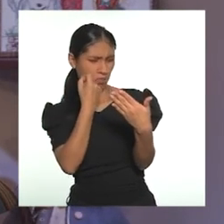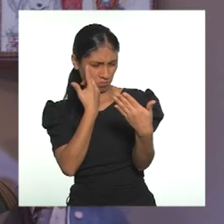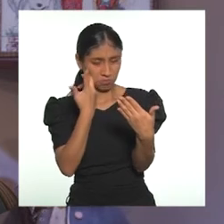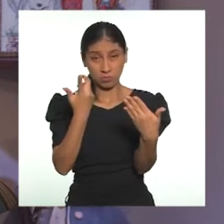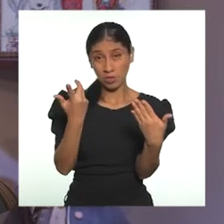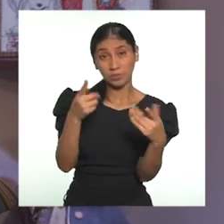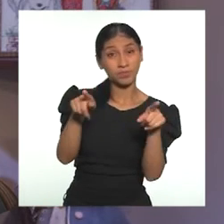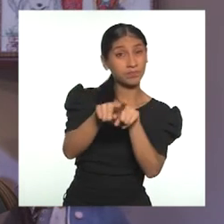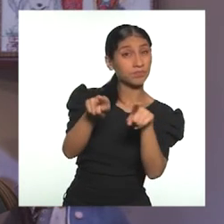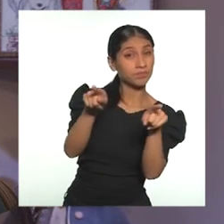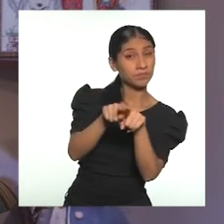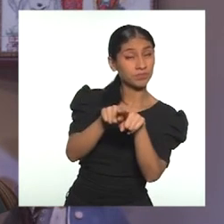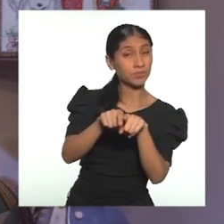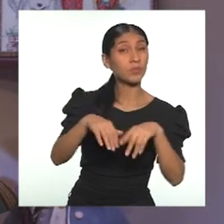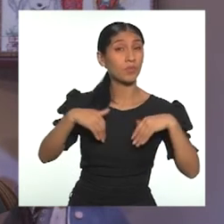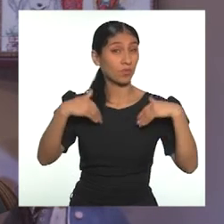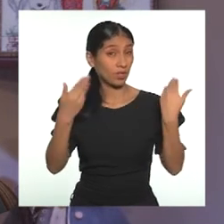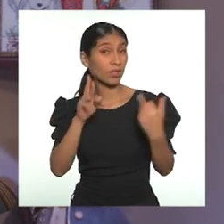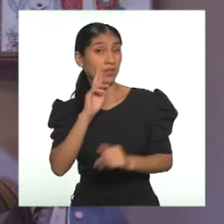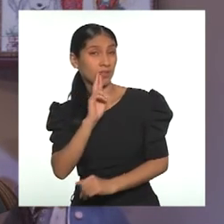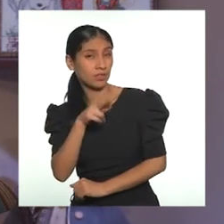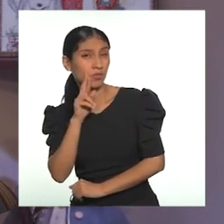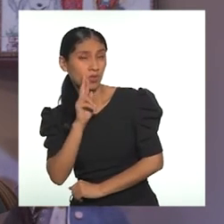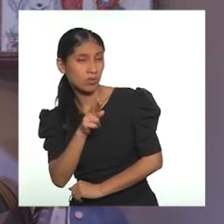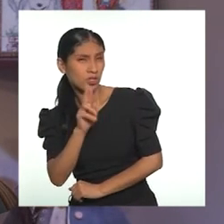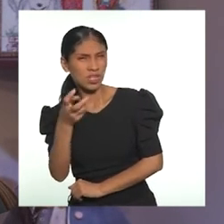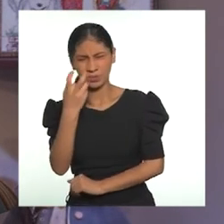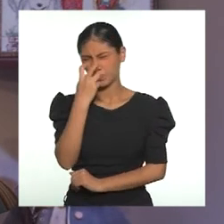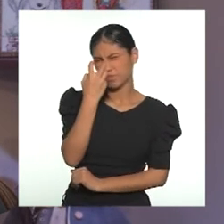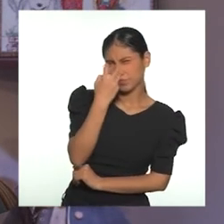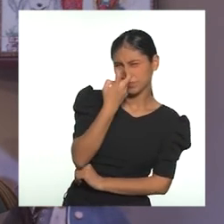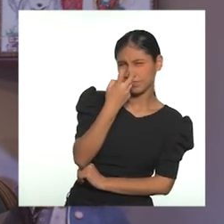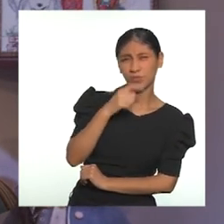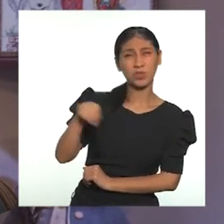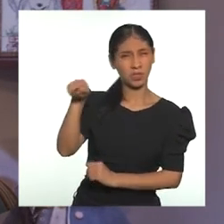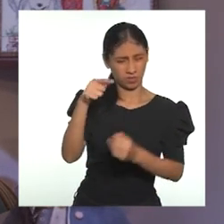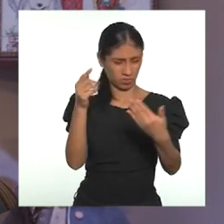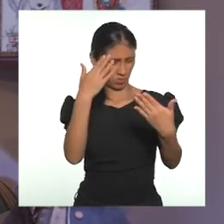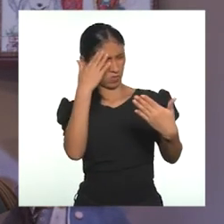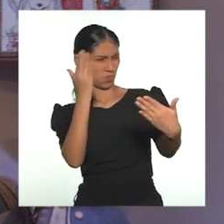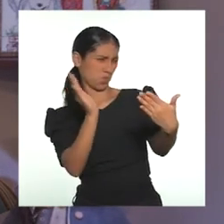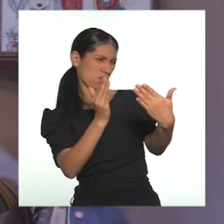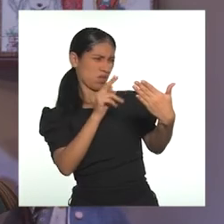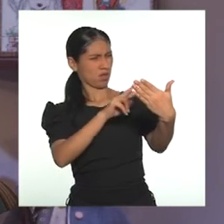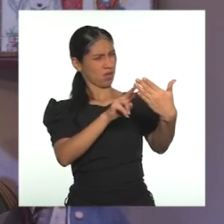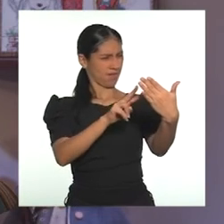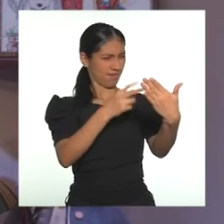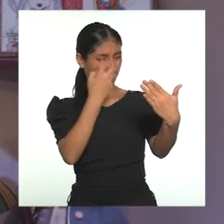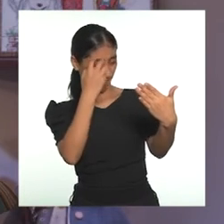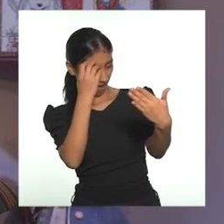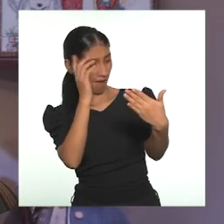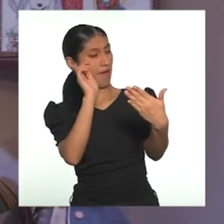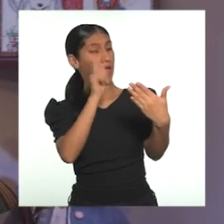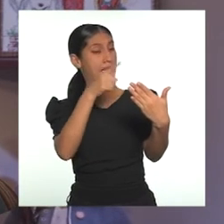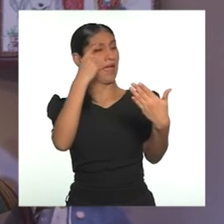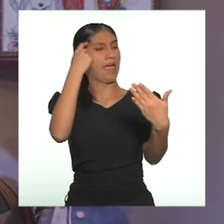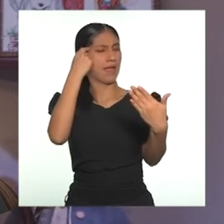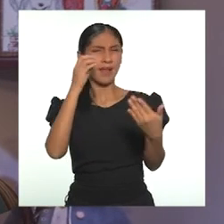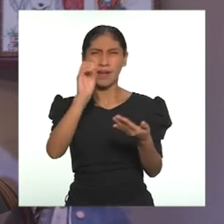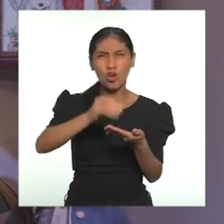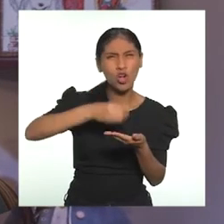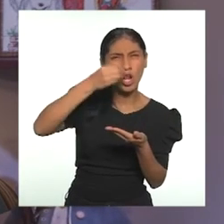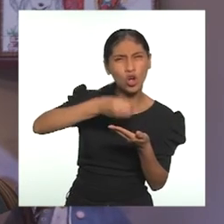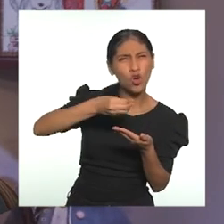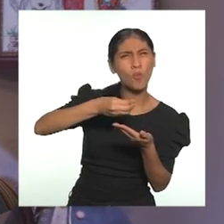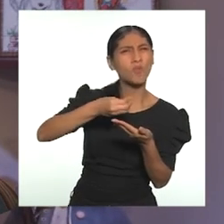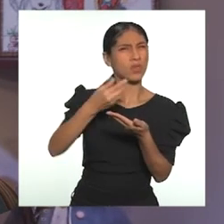variedad de formas de hacerlo. Además, porque puede responder a su curiosidad al observar de cerca y registrar lo que ocurre